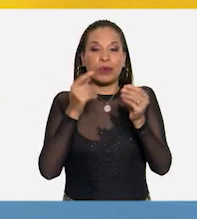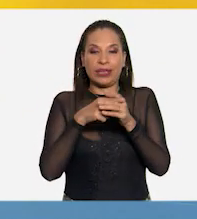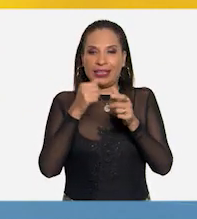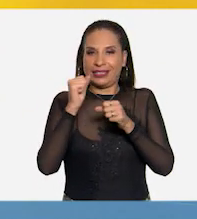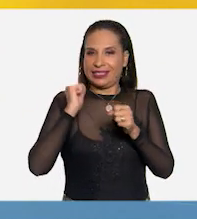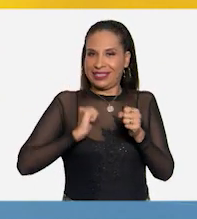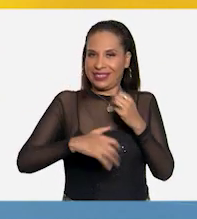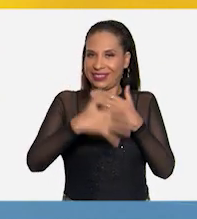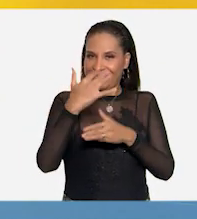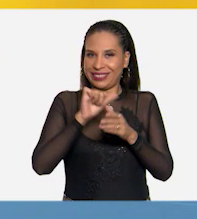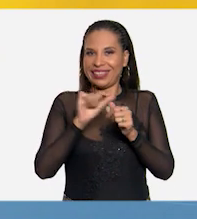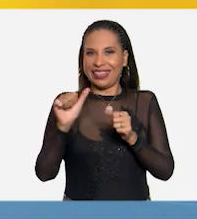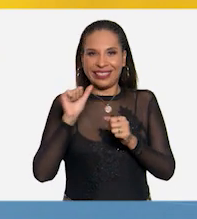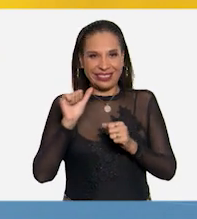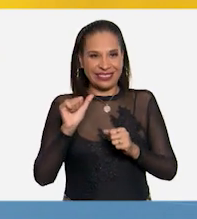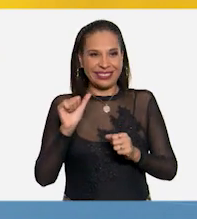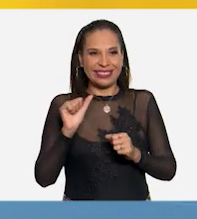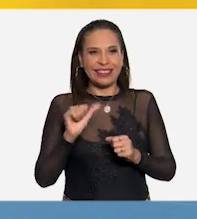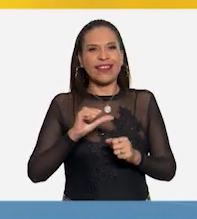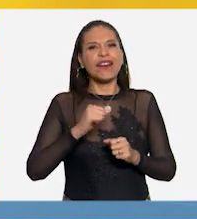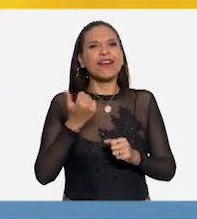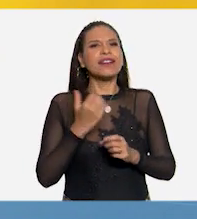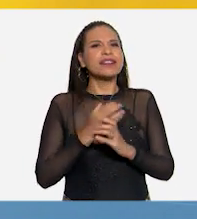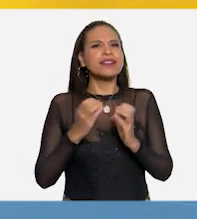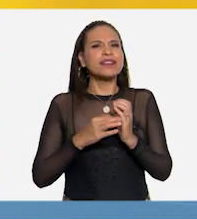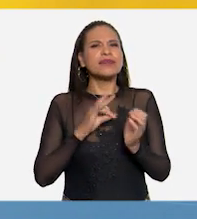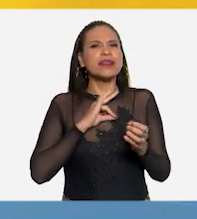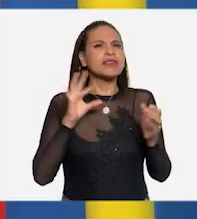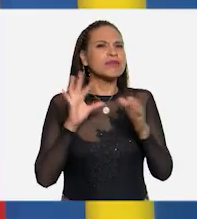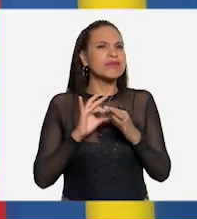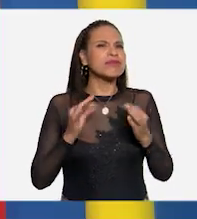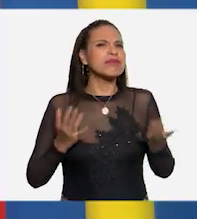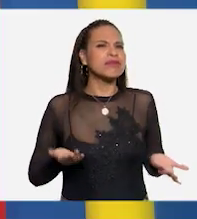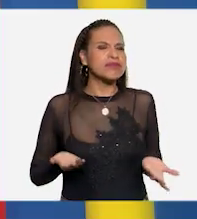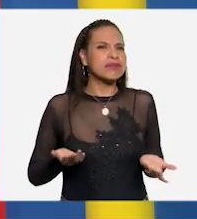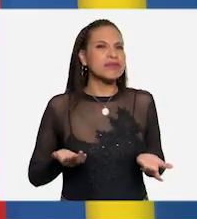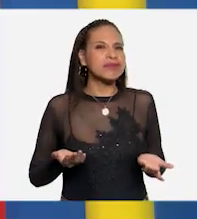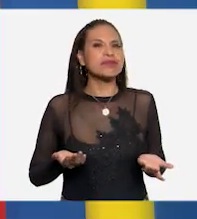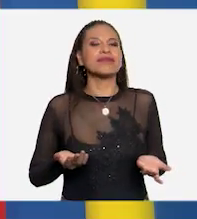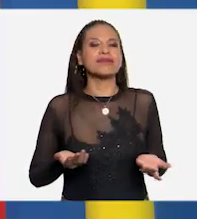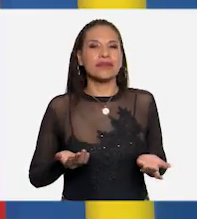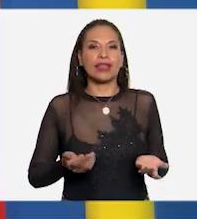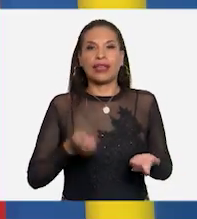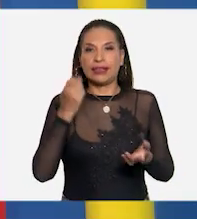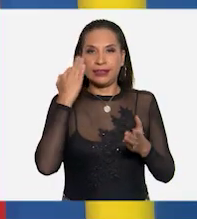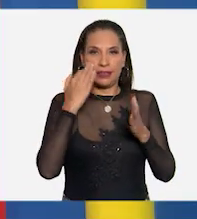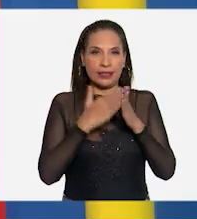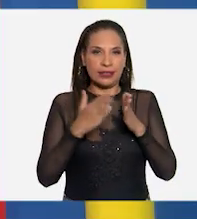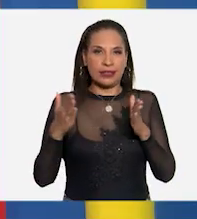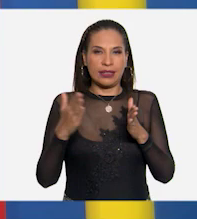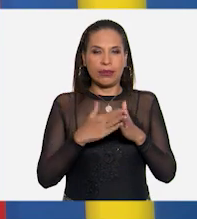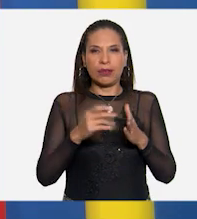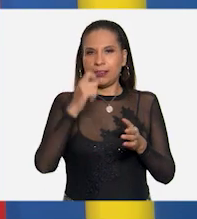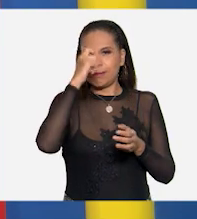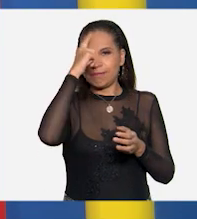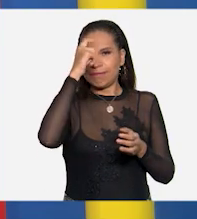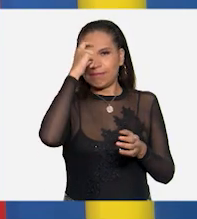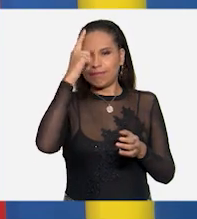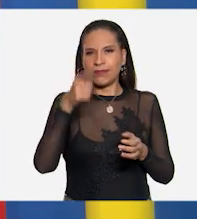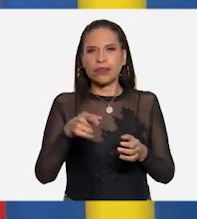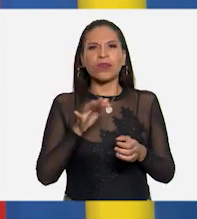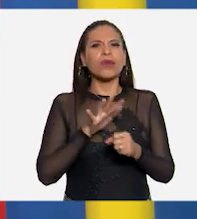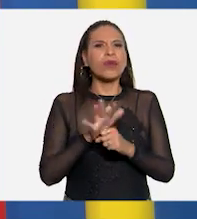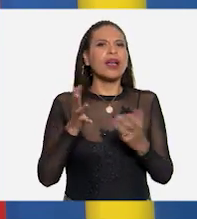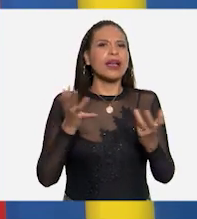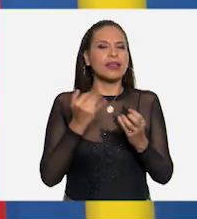siglo XV y el XVI. ¿Qué otros podemos mencionar? Si este periodo fue un periodo de inventos, lo